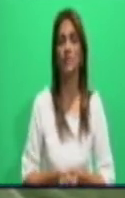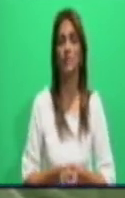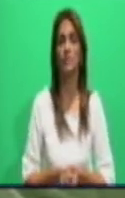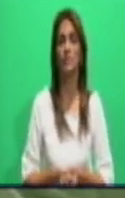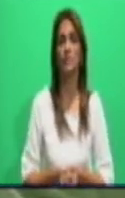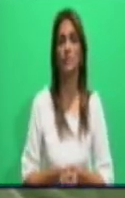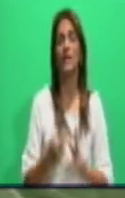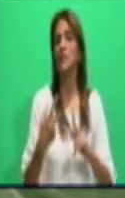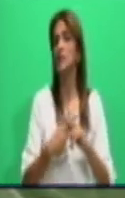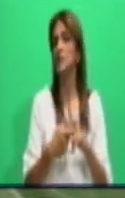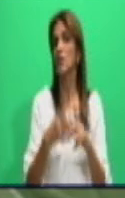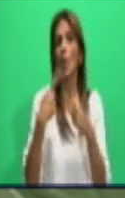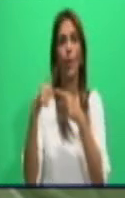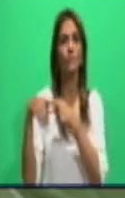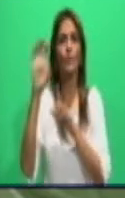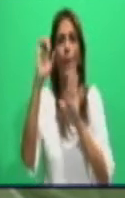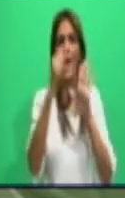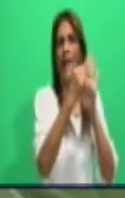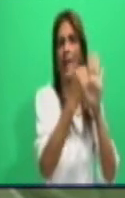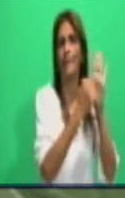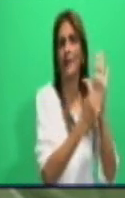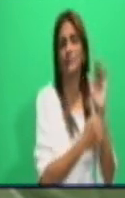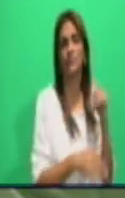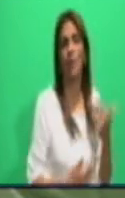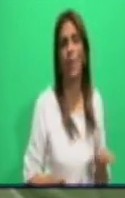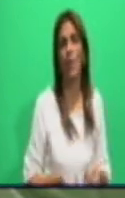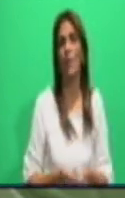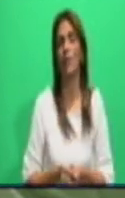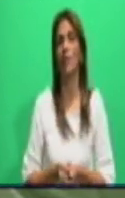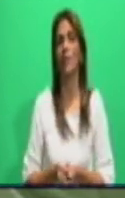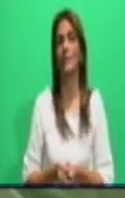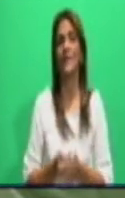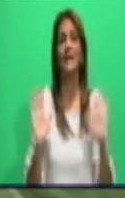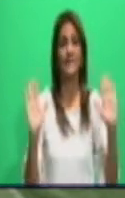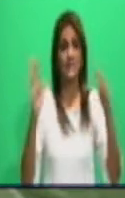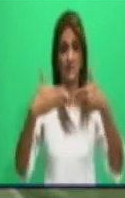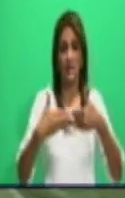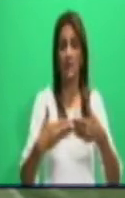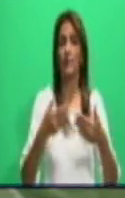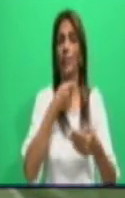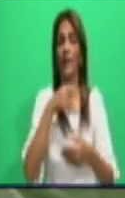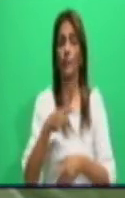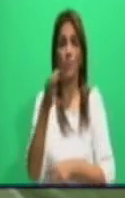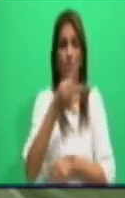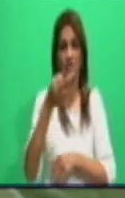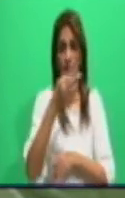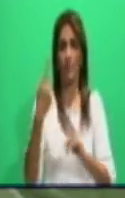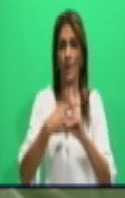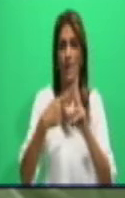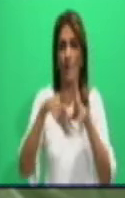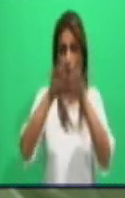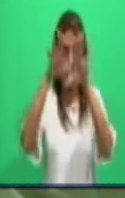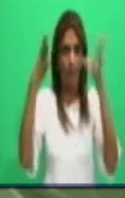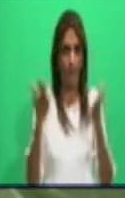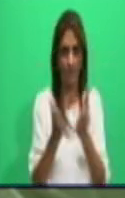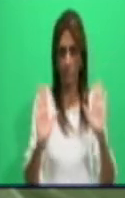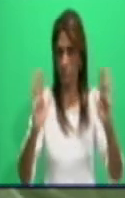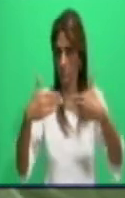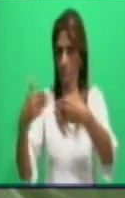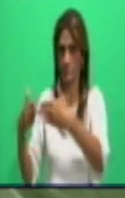muchos elementos también de cierre incluso de las fronteras del territorio por ejemplo por tanto yo creo que